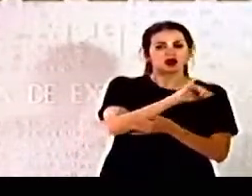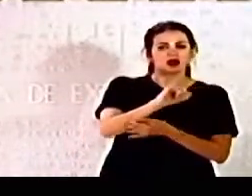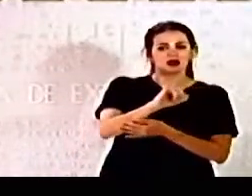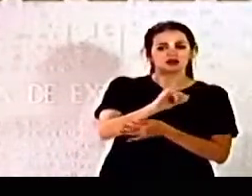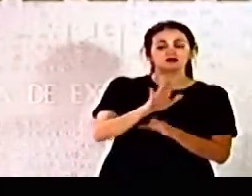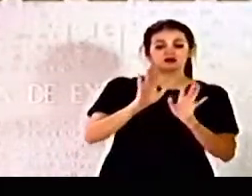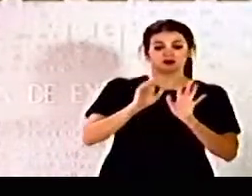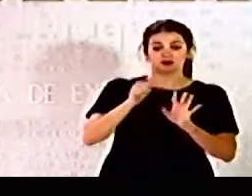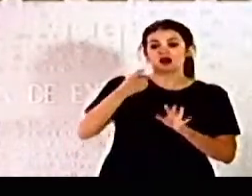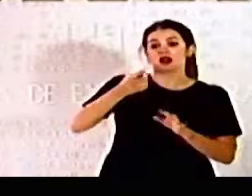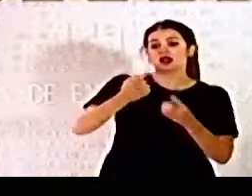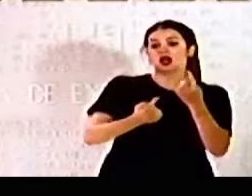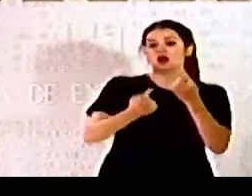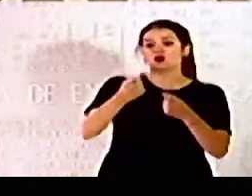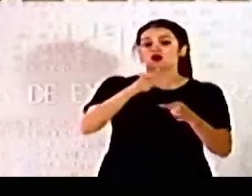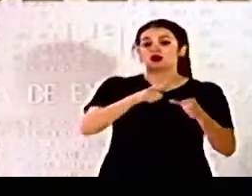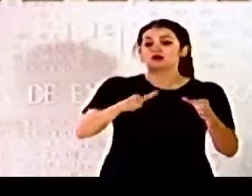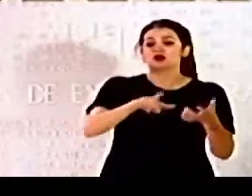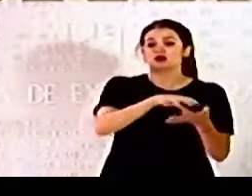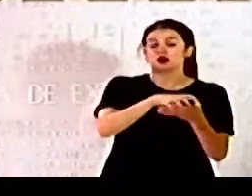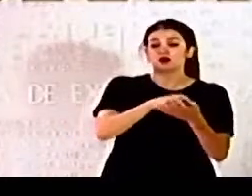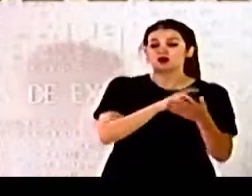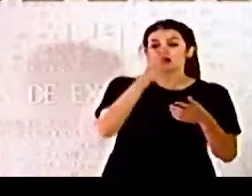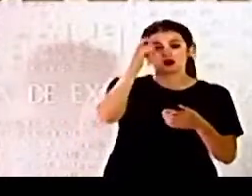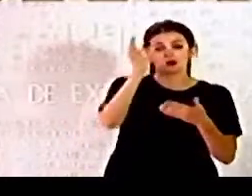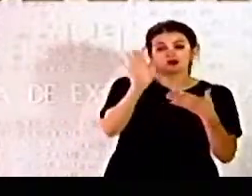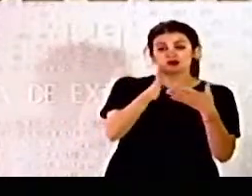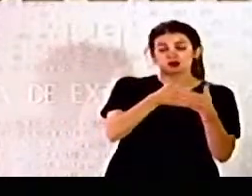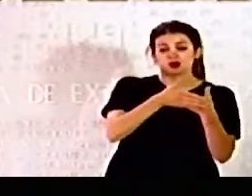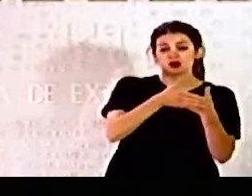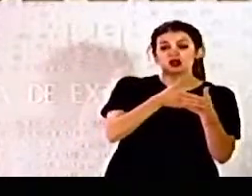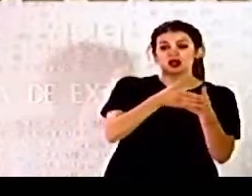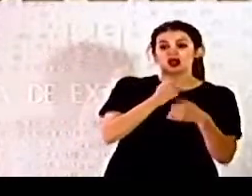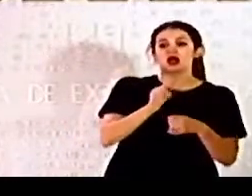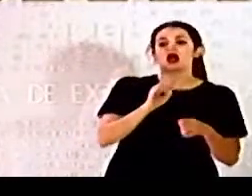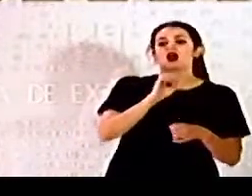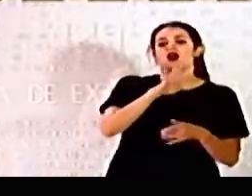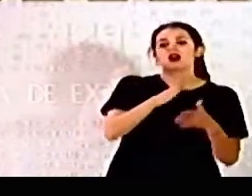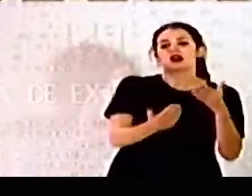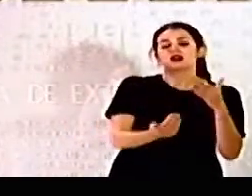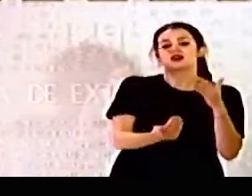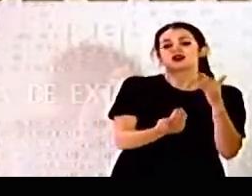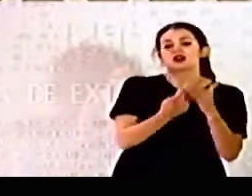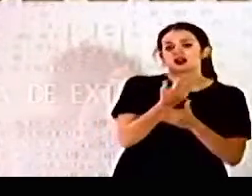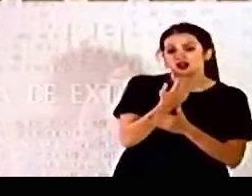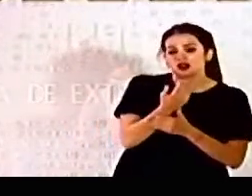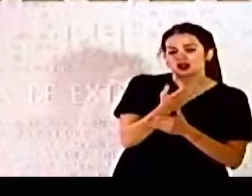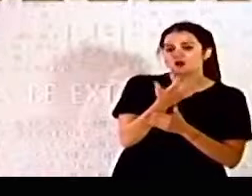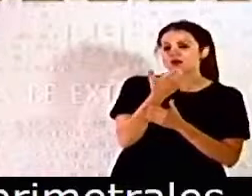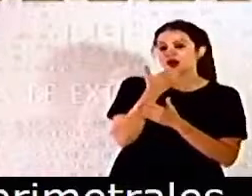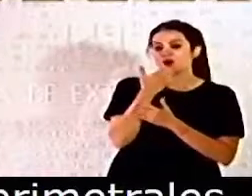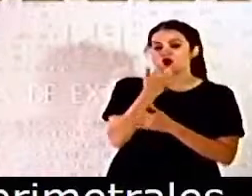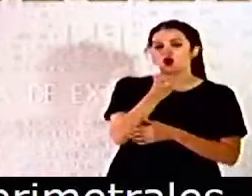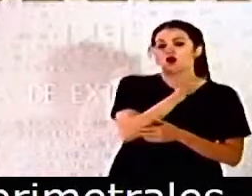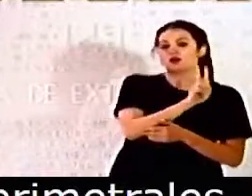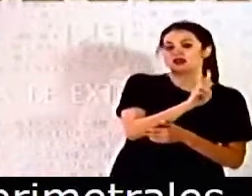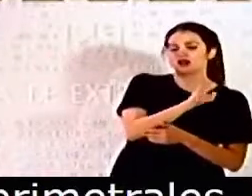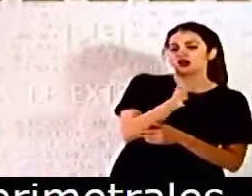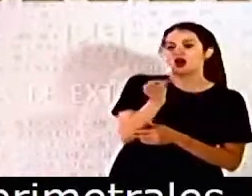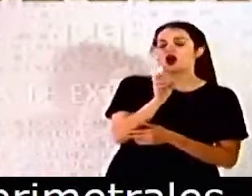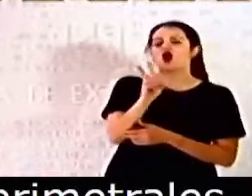que cuestionen los cierres perimetrales, decirles que a los 14 días, localidades como Villafranca, Valverde de